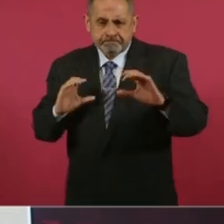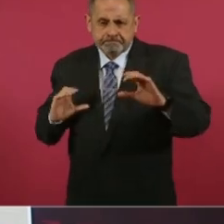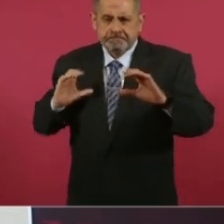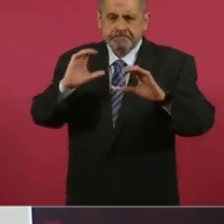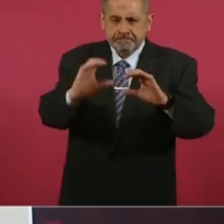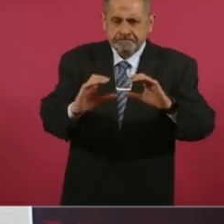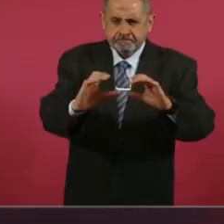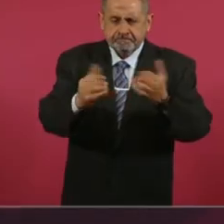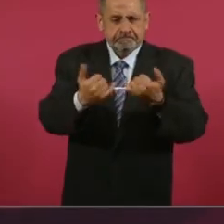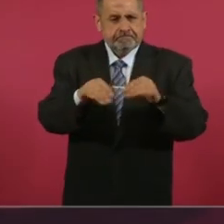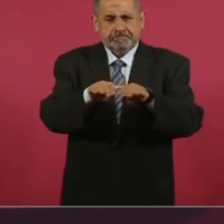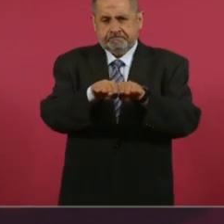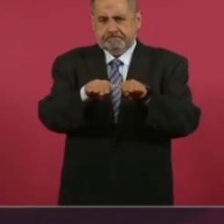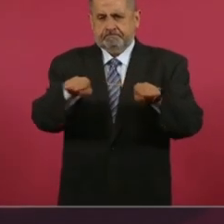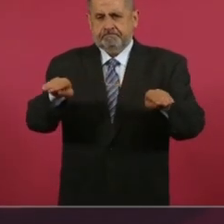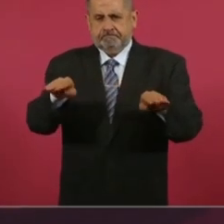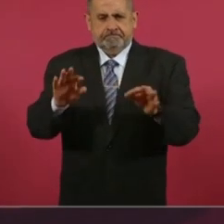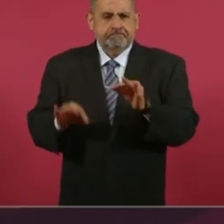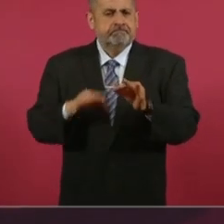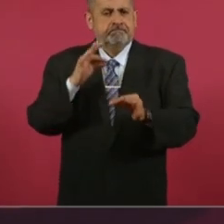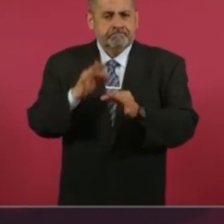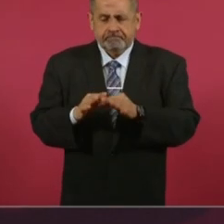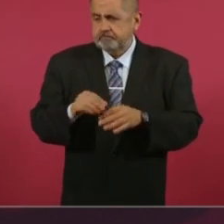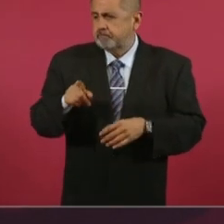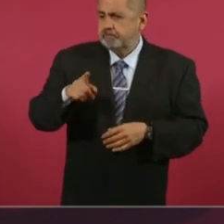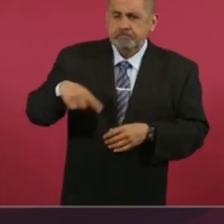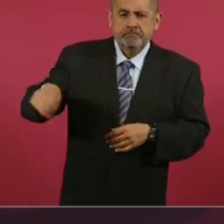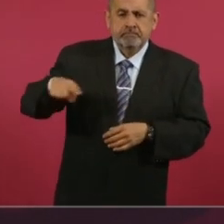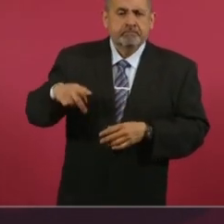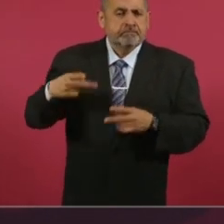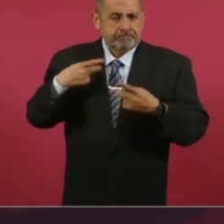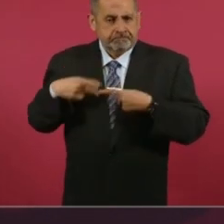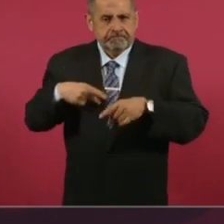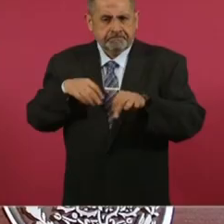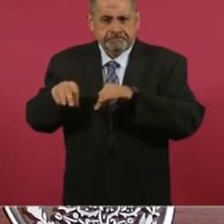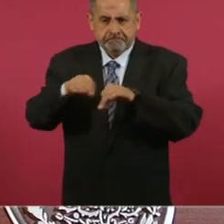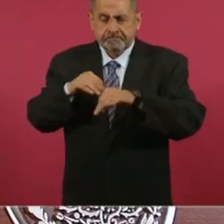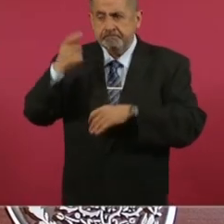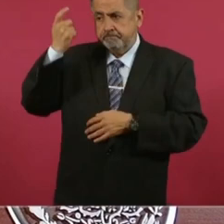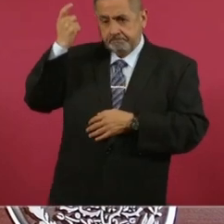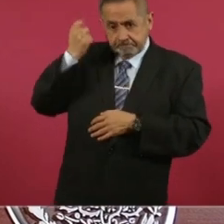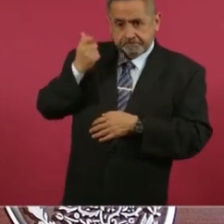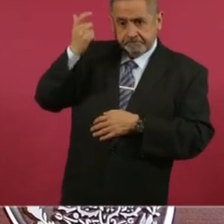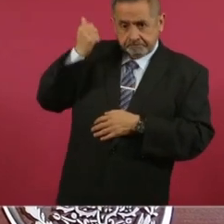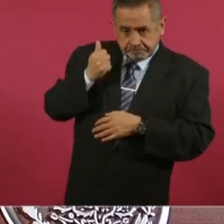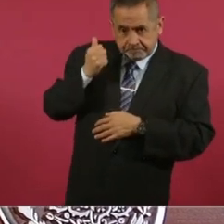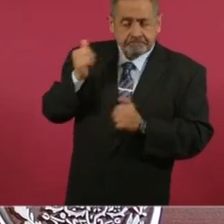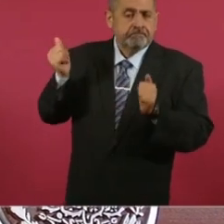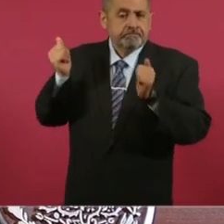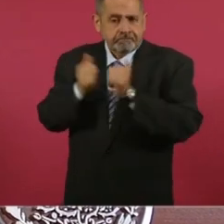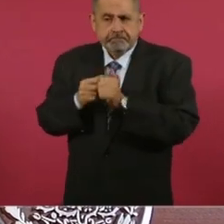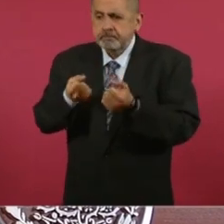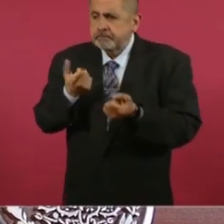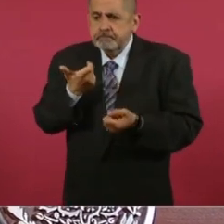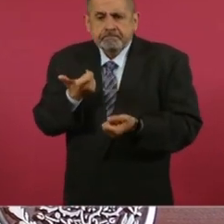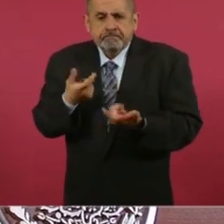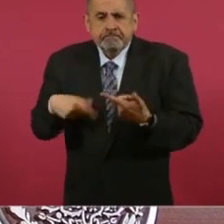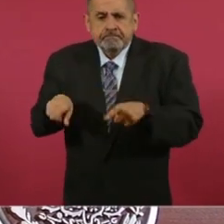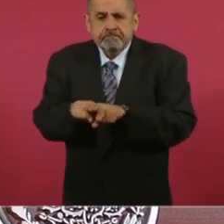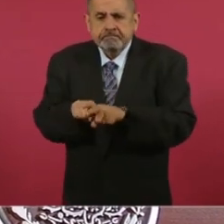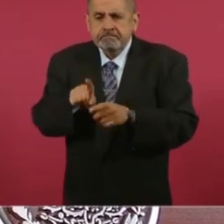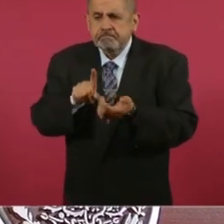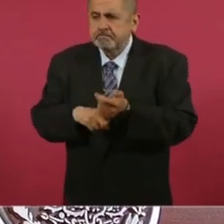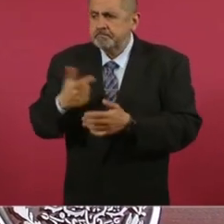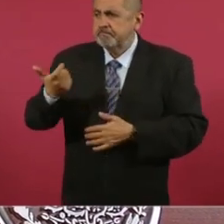resolvemos el que el trabajador se jubile con su